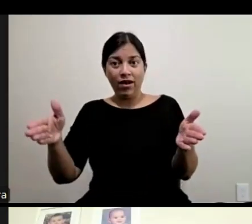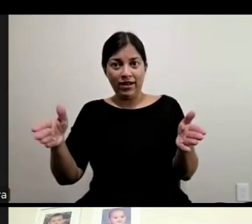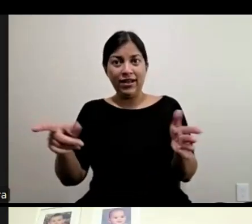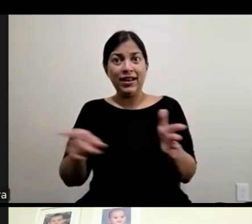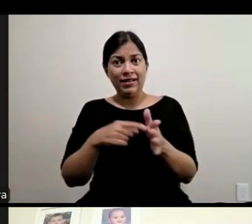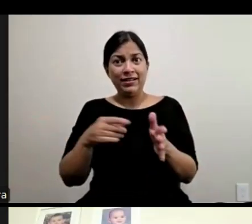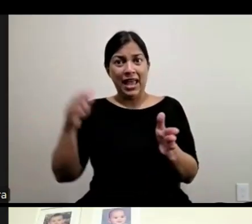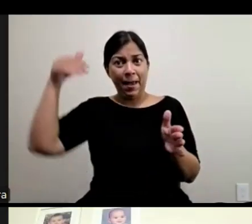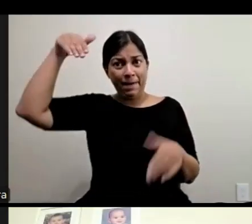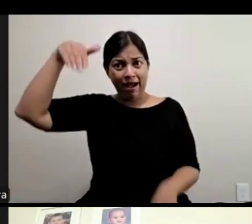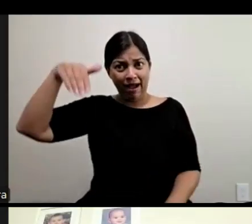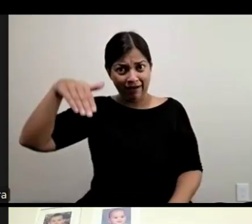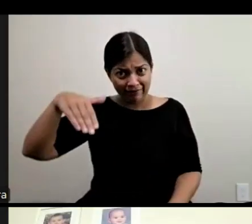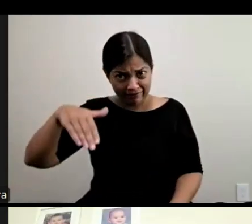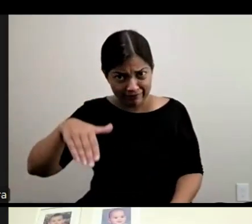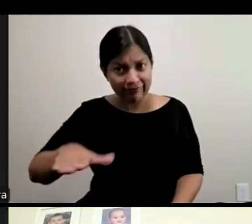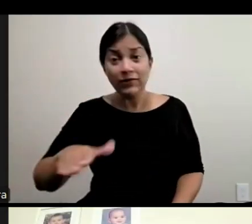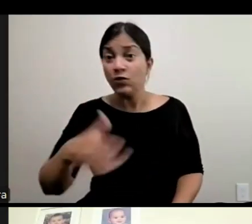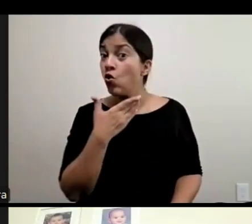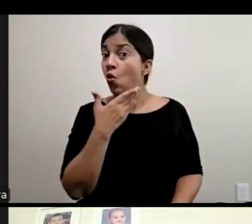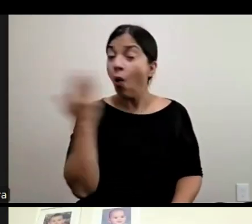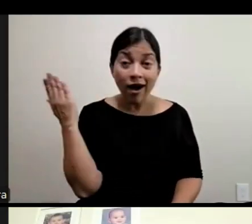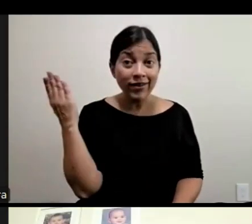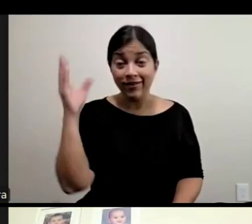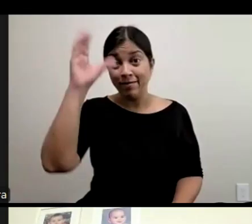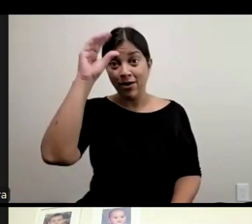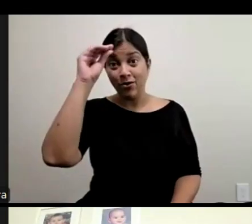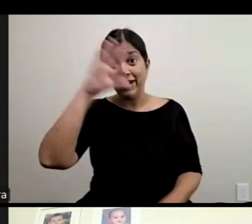grandes, que no hay varones en ballet.